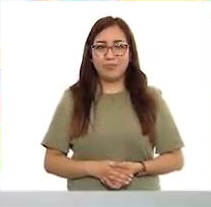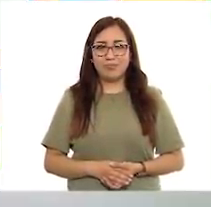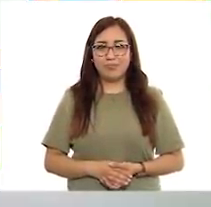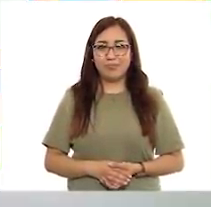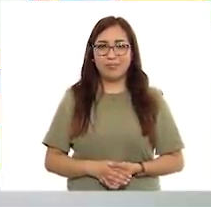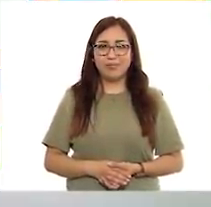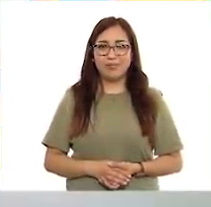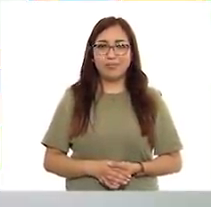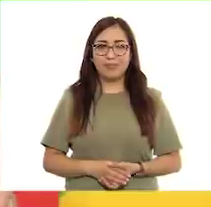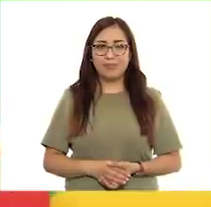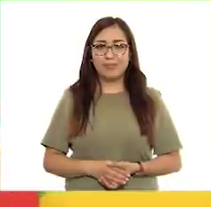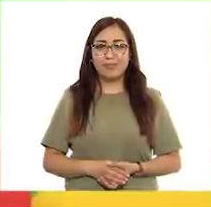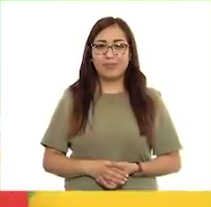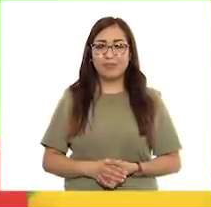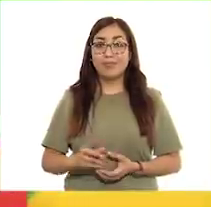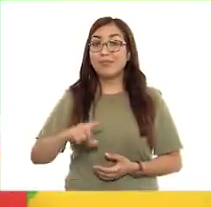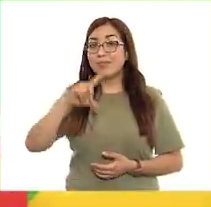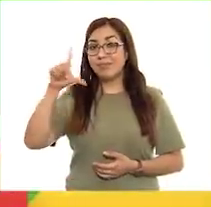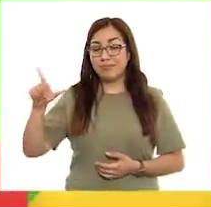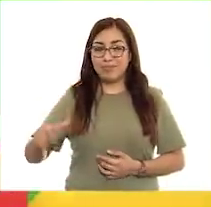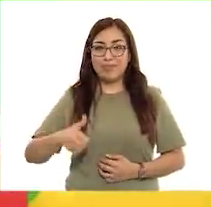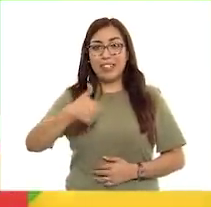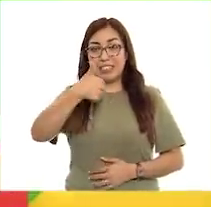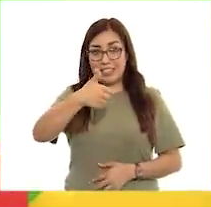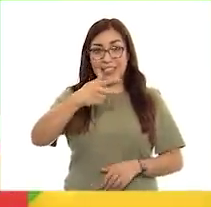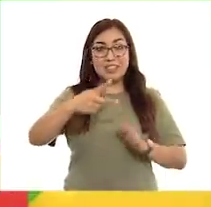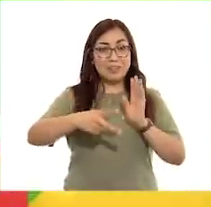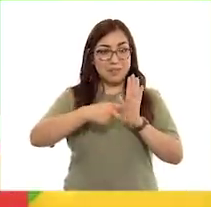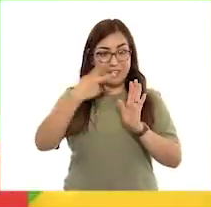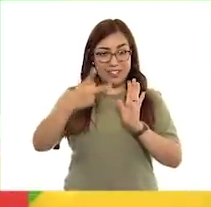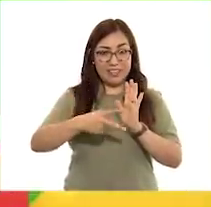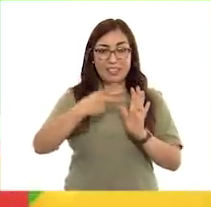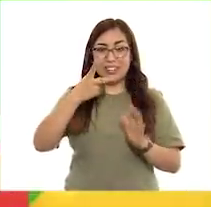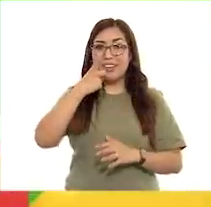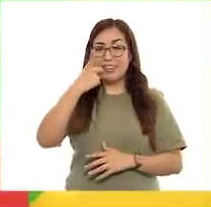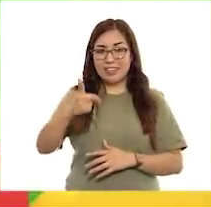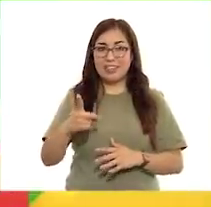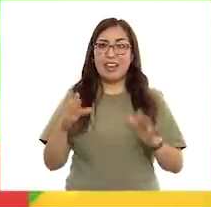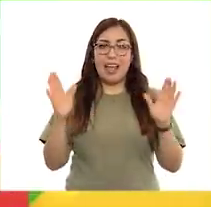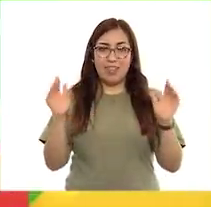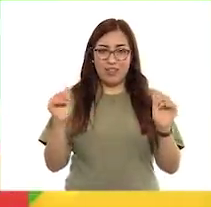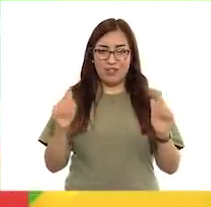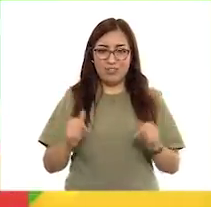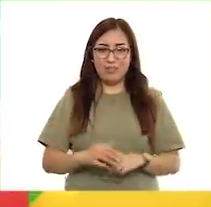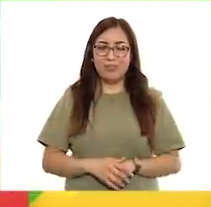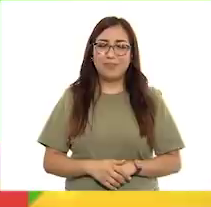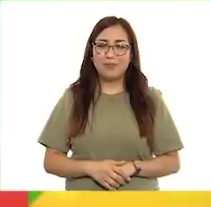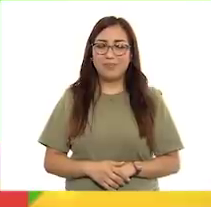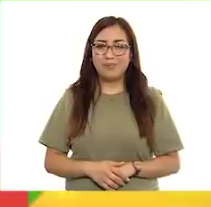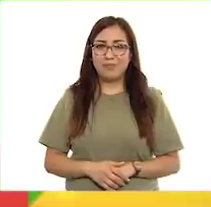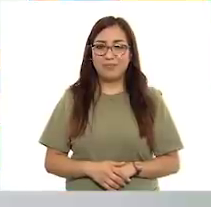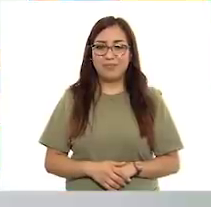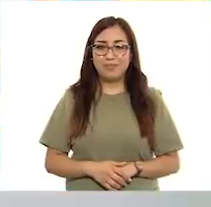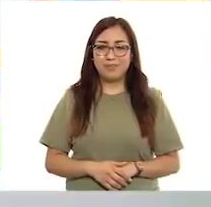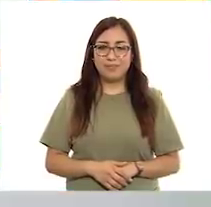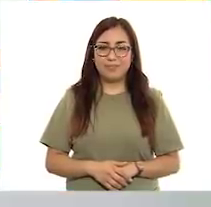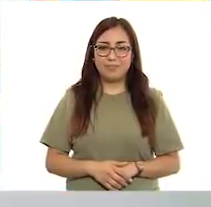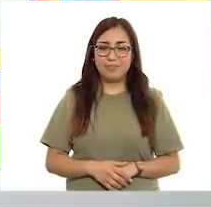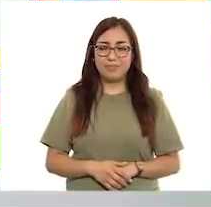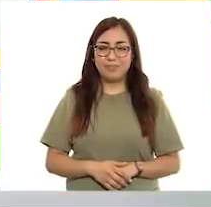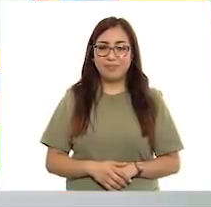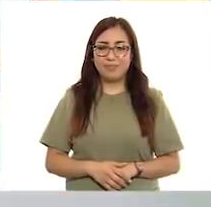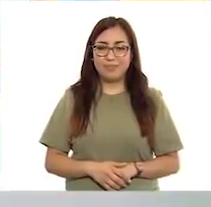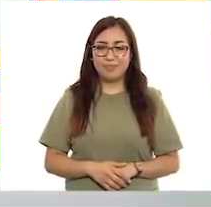Y seis veces decimos adiós con las manos. Así. Uno,